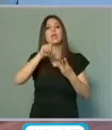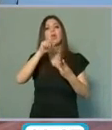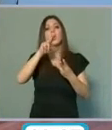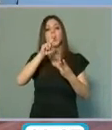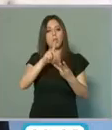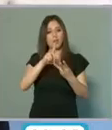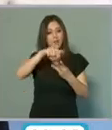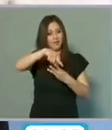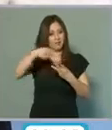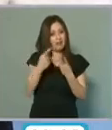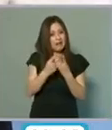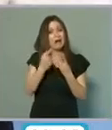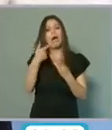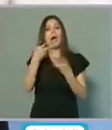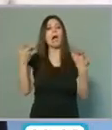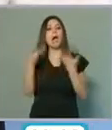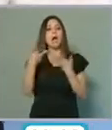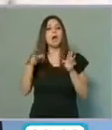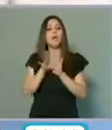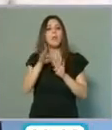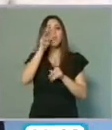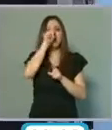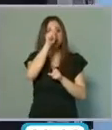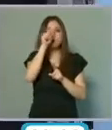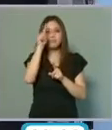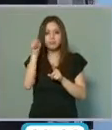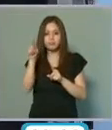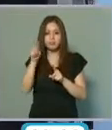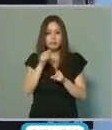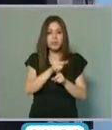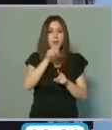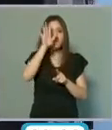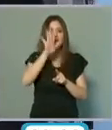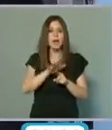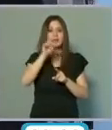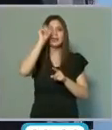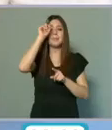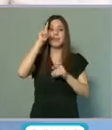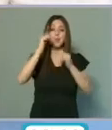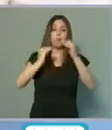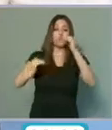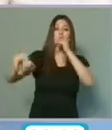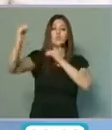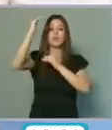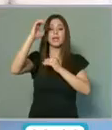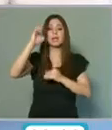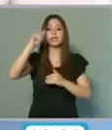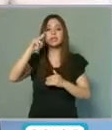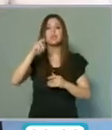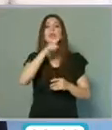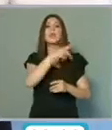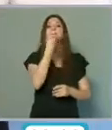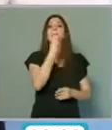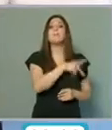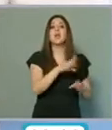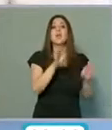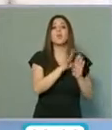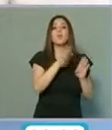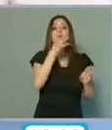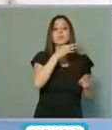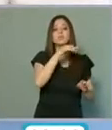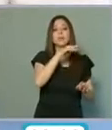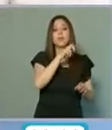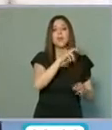¿sí? Que coinciden más, o sea, con los picos de la estación. Y las fiestas menores son Yule,